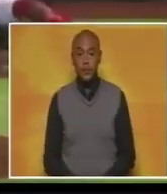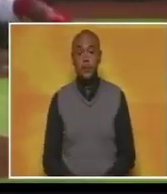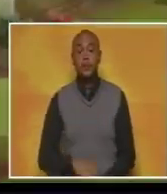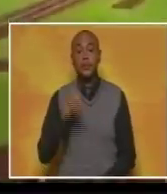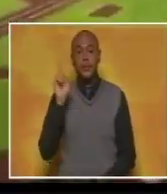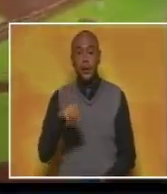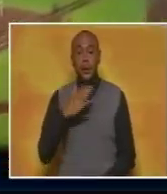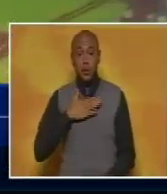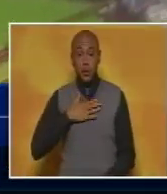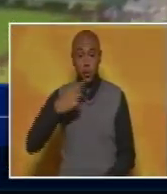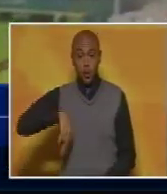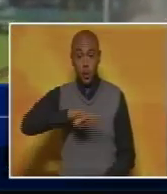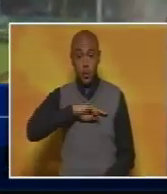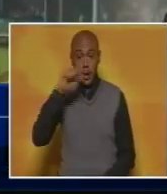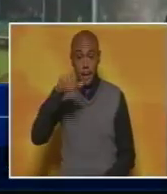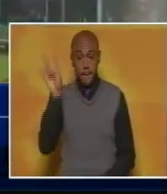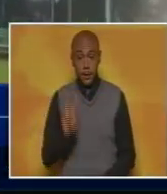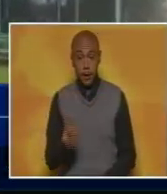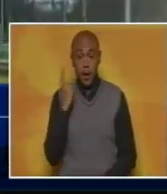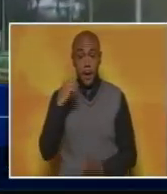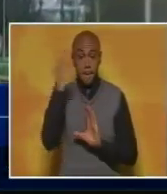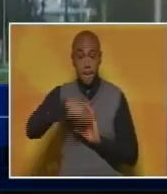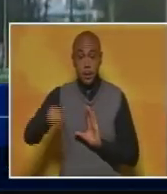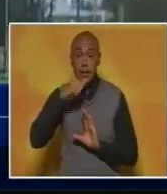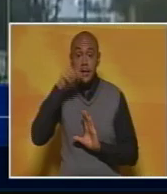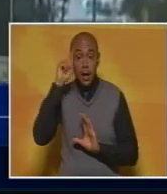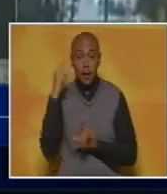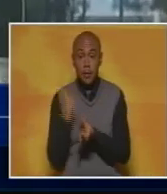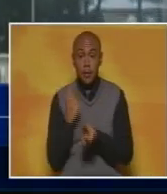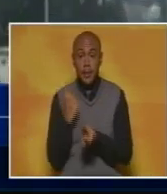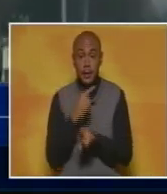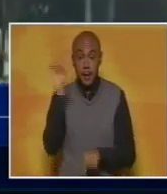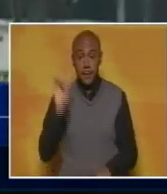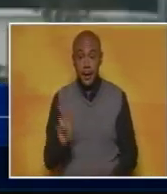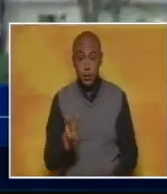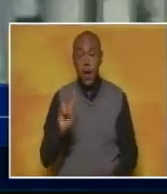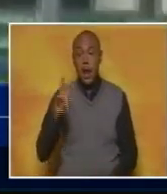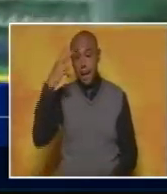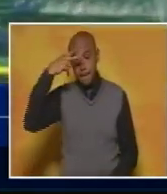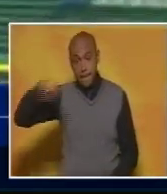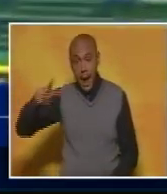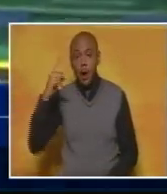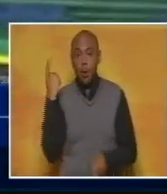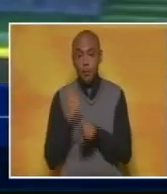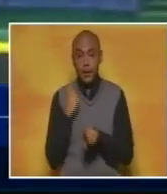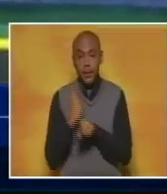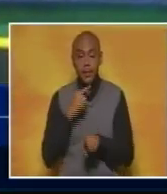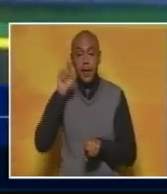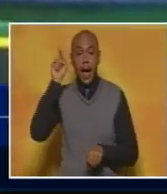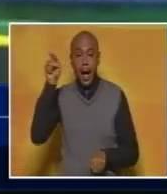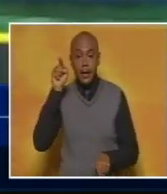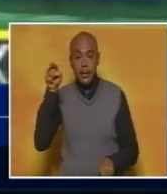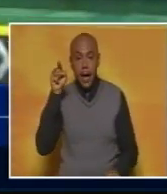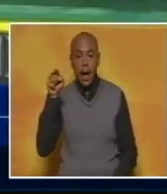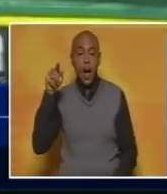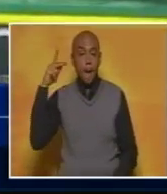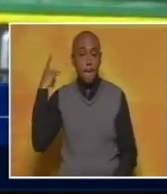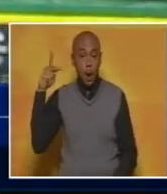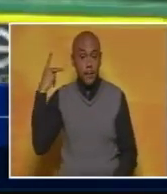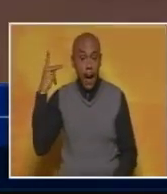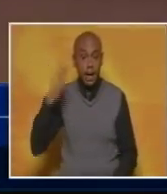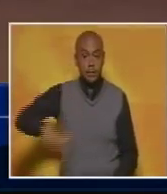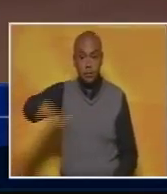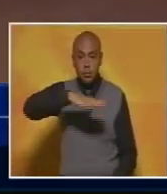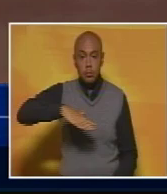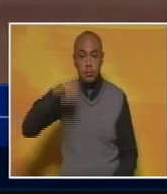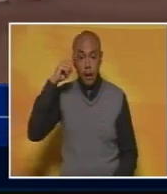Nuestra selección nacional de béisbol dividió honores con México en la serie Gigantes de Latinoamérica disputada este fin de semana en Puebla. El sábado la novena